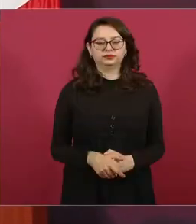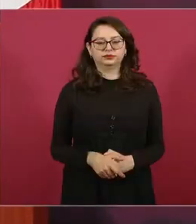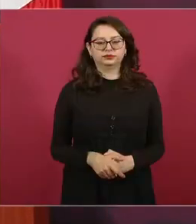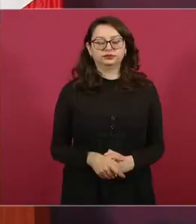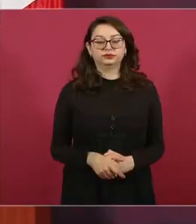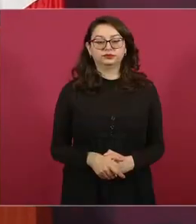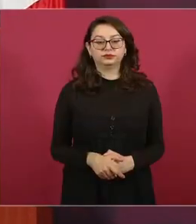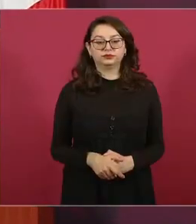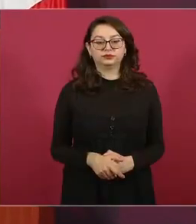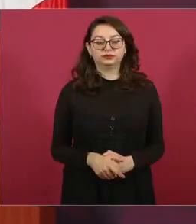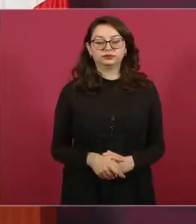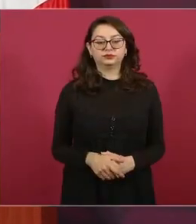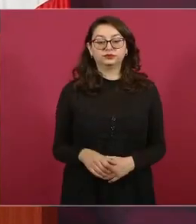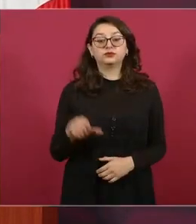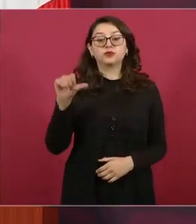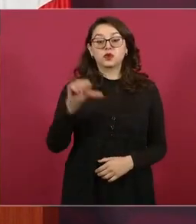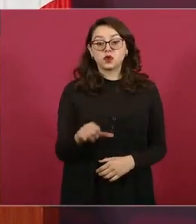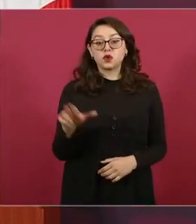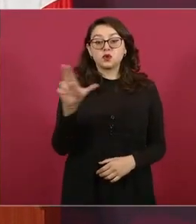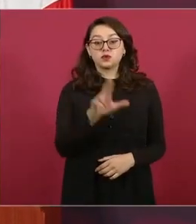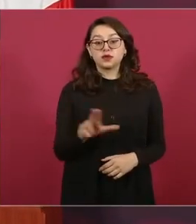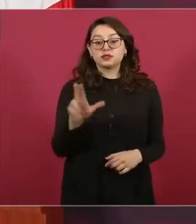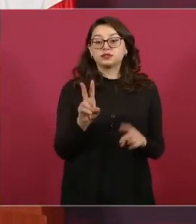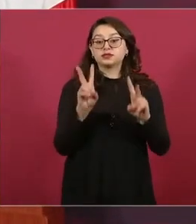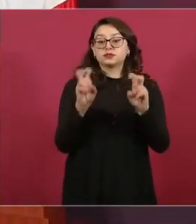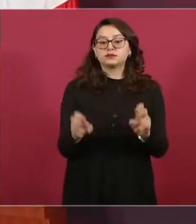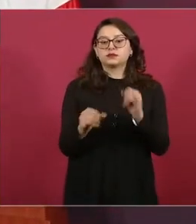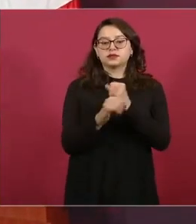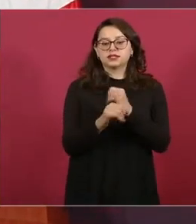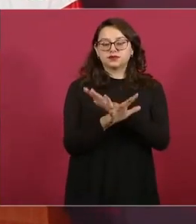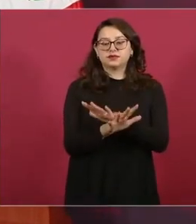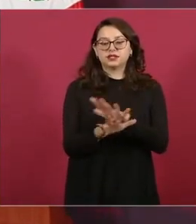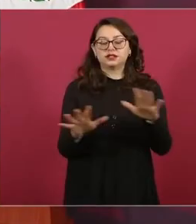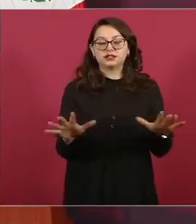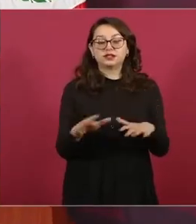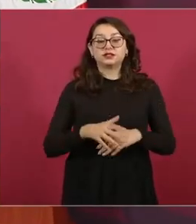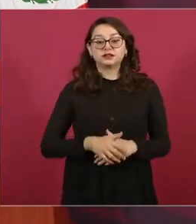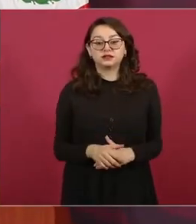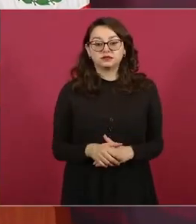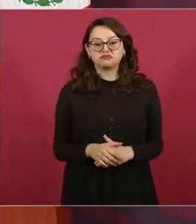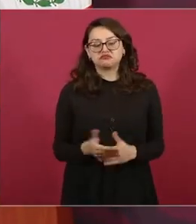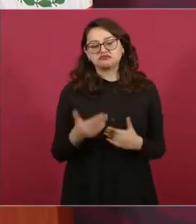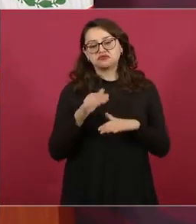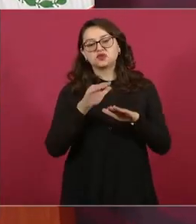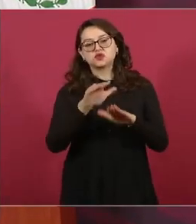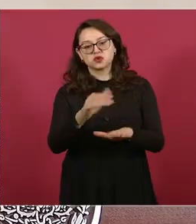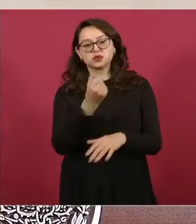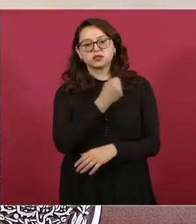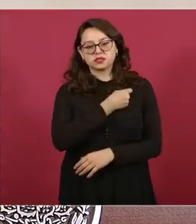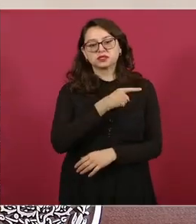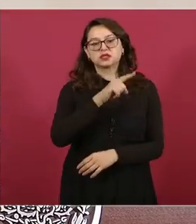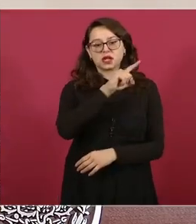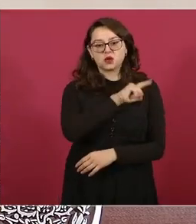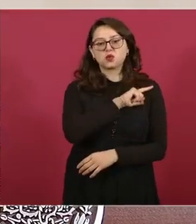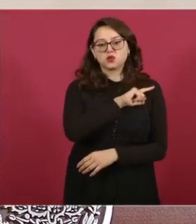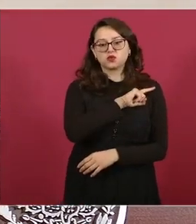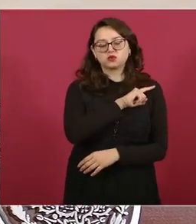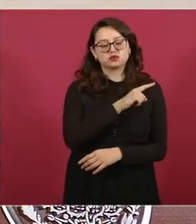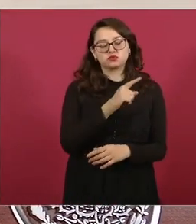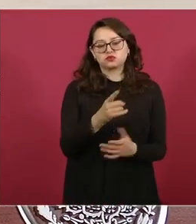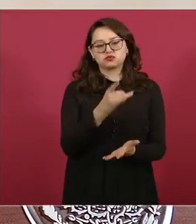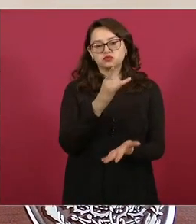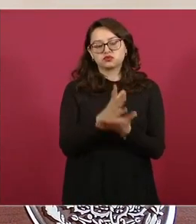el pulso de la salud. Eso es lo que vamos a dar a conocer,